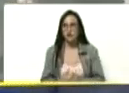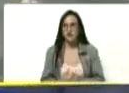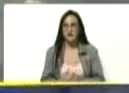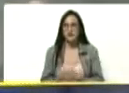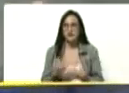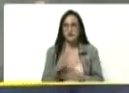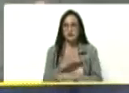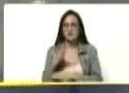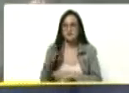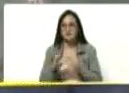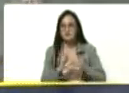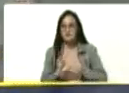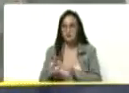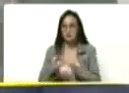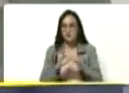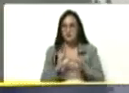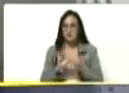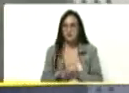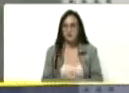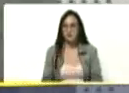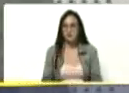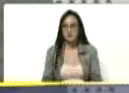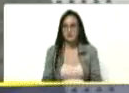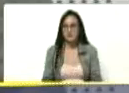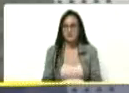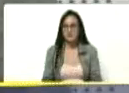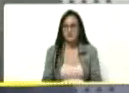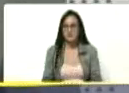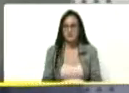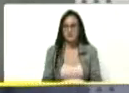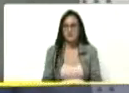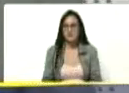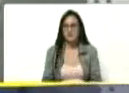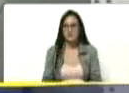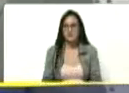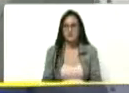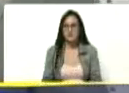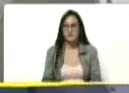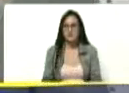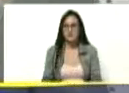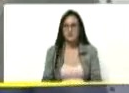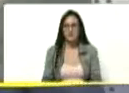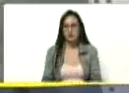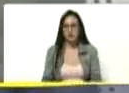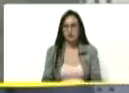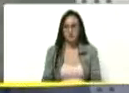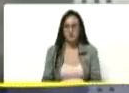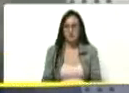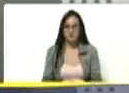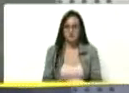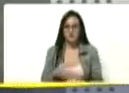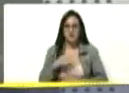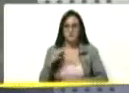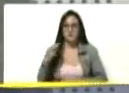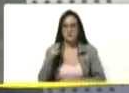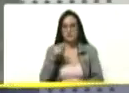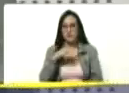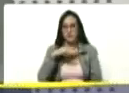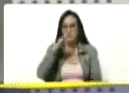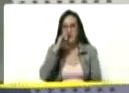Caribe unidos. In concluding, para concluir, the spirit of our founding fathers, el espíritu de nuestros